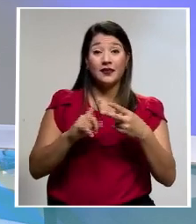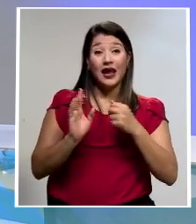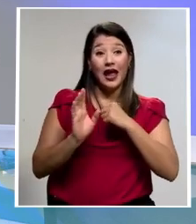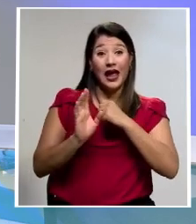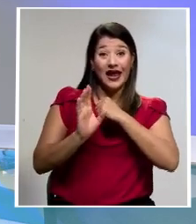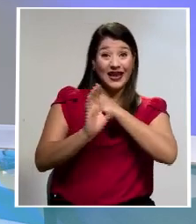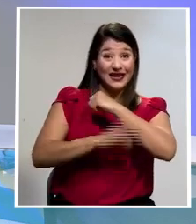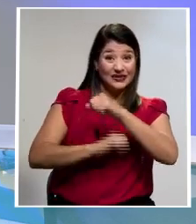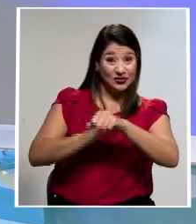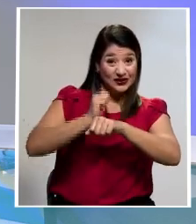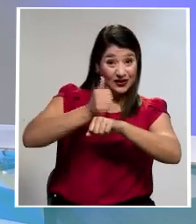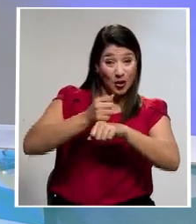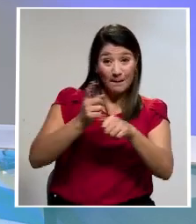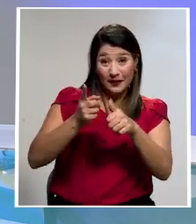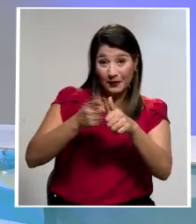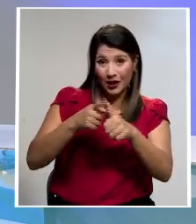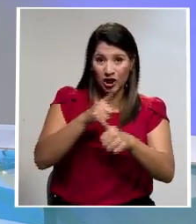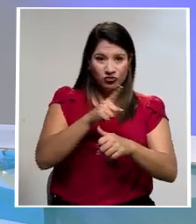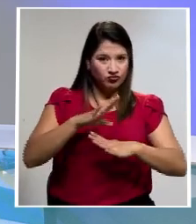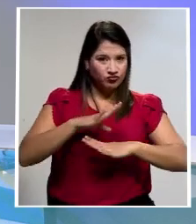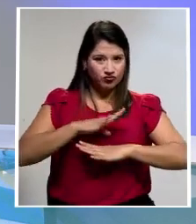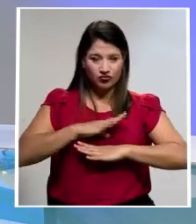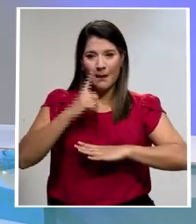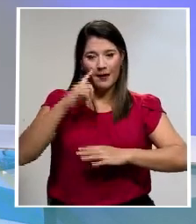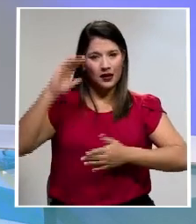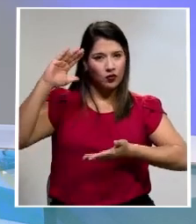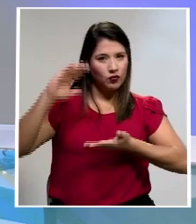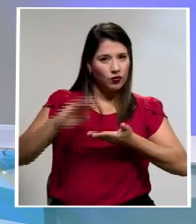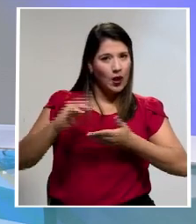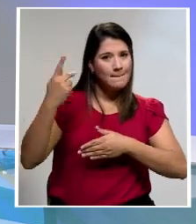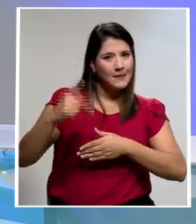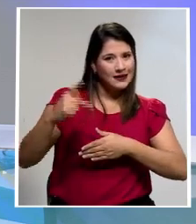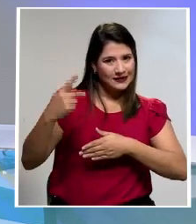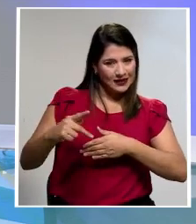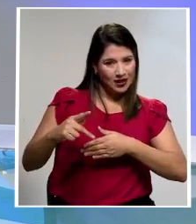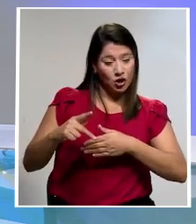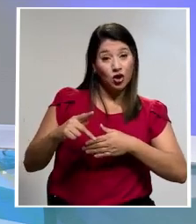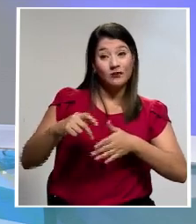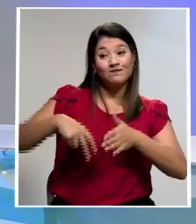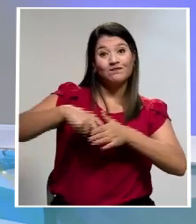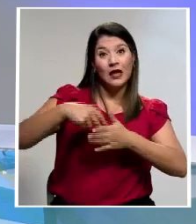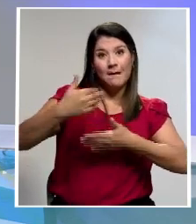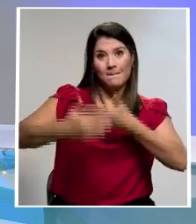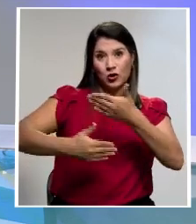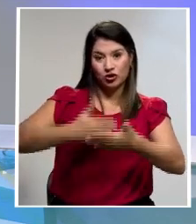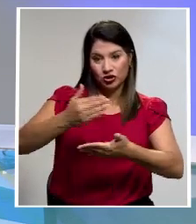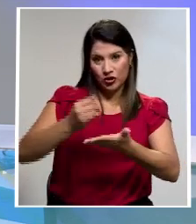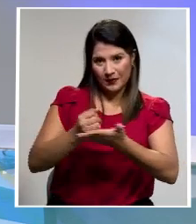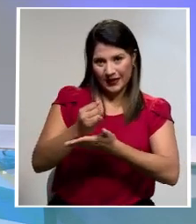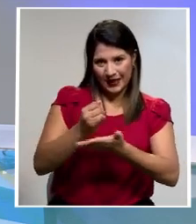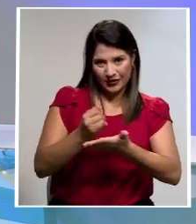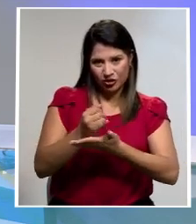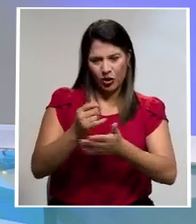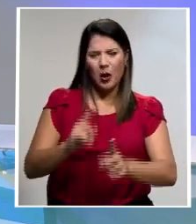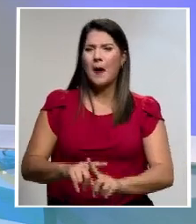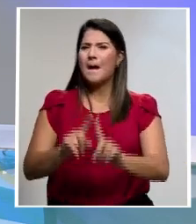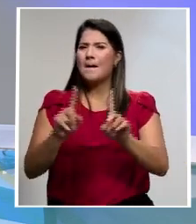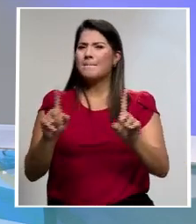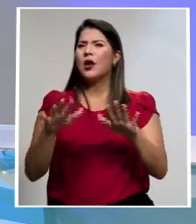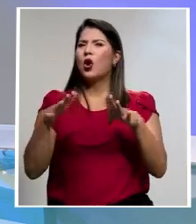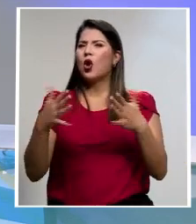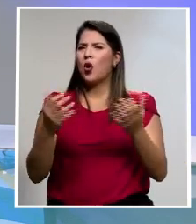para disminuir los peligros procesales. Pero, ¿cómo se interpreta esta resolución y cómo se puede